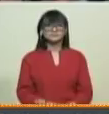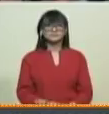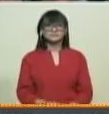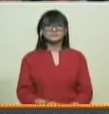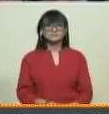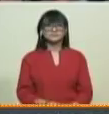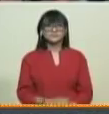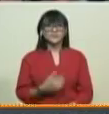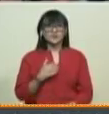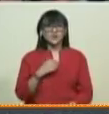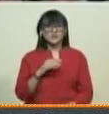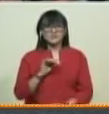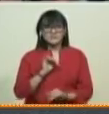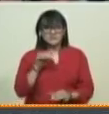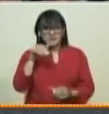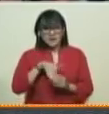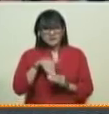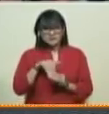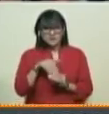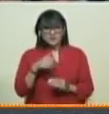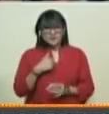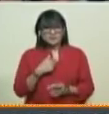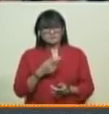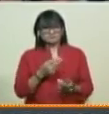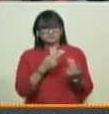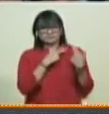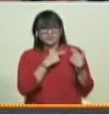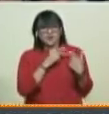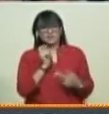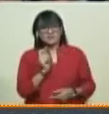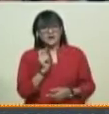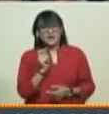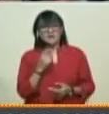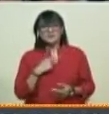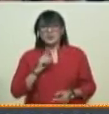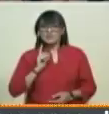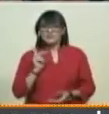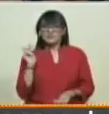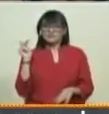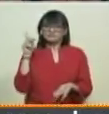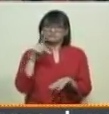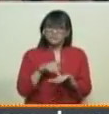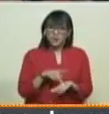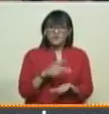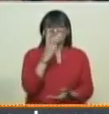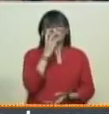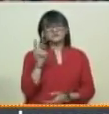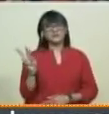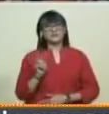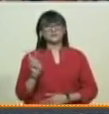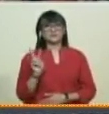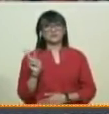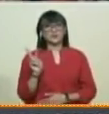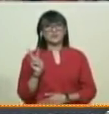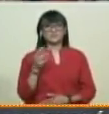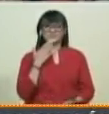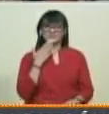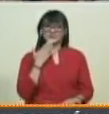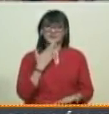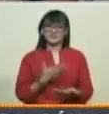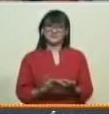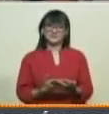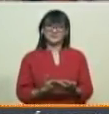tareas y trabajos era hacer una visita de estado a venezuela gracias